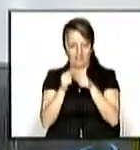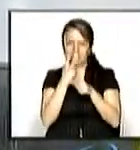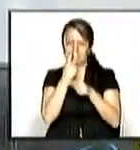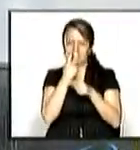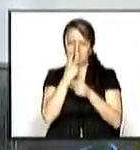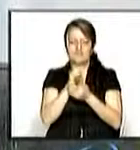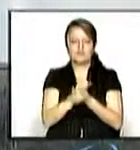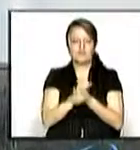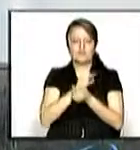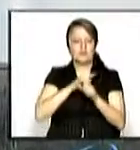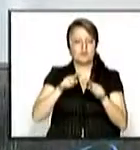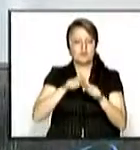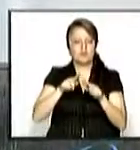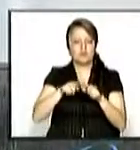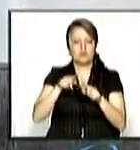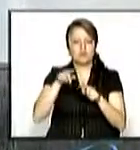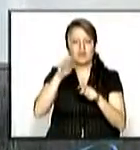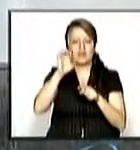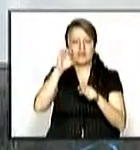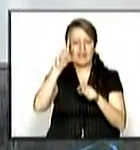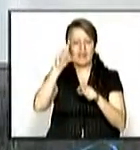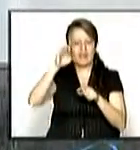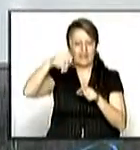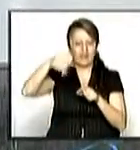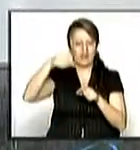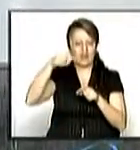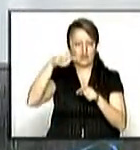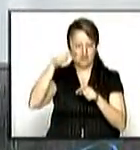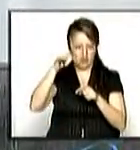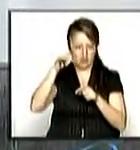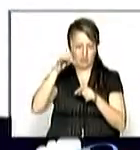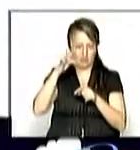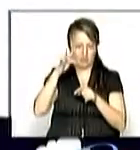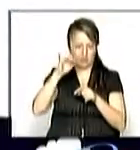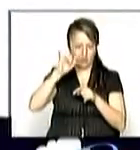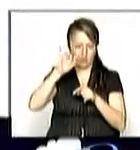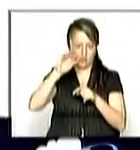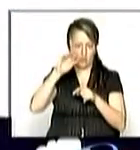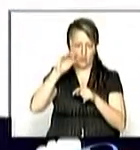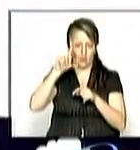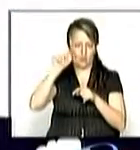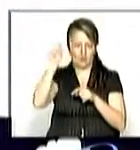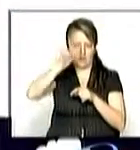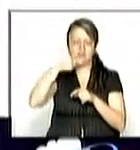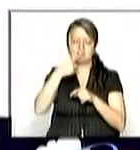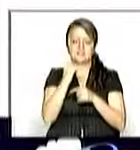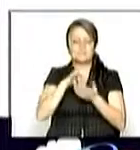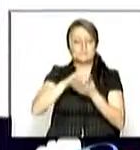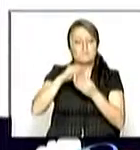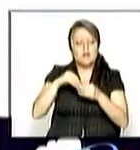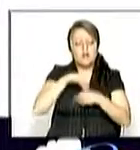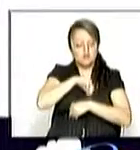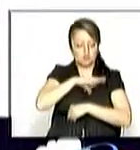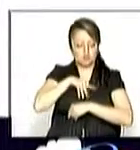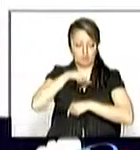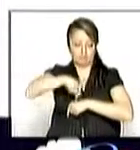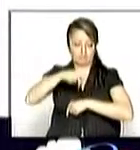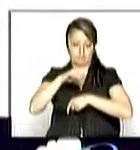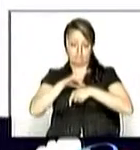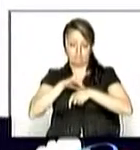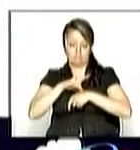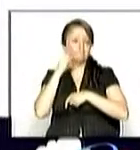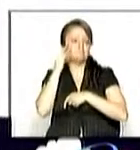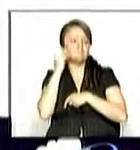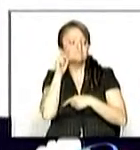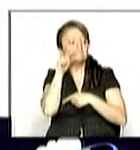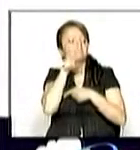zonas edéntulas tienen desde el punto de vista neurofocal gran importancia porque para nosotros es